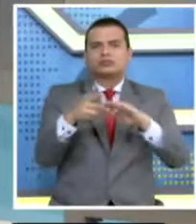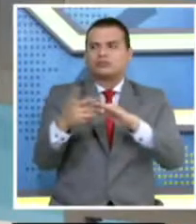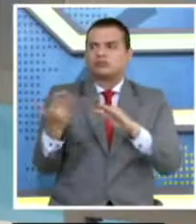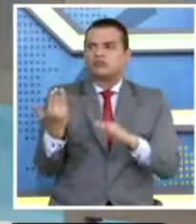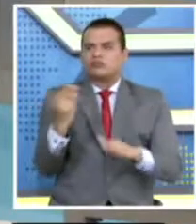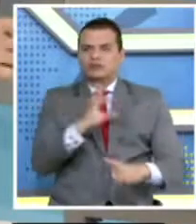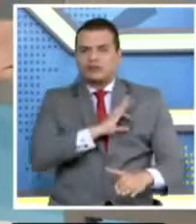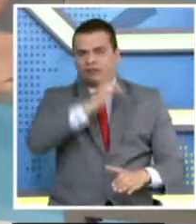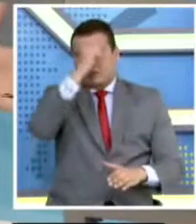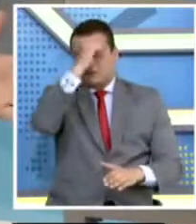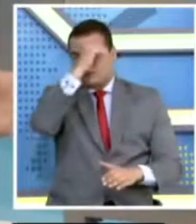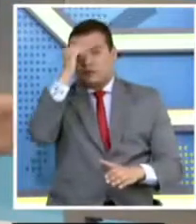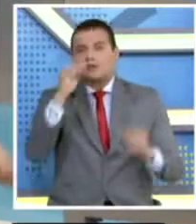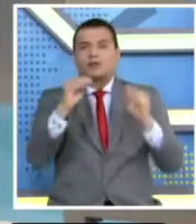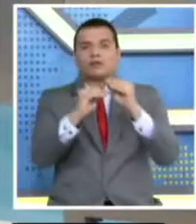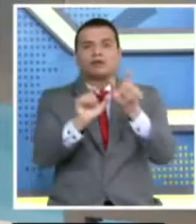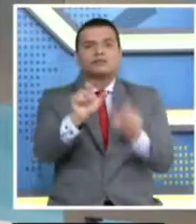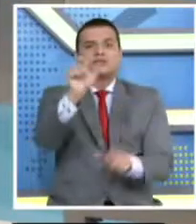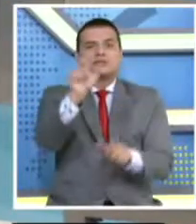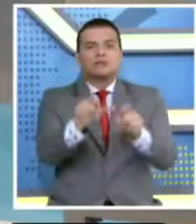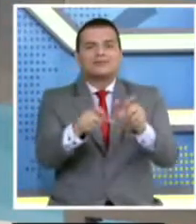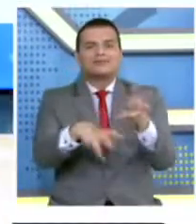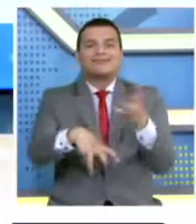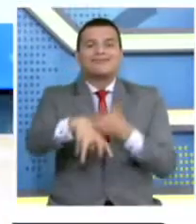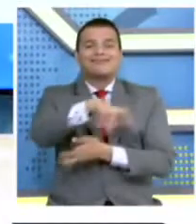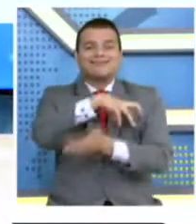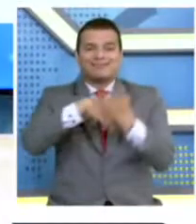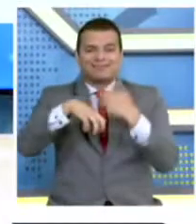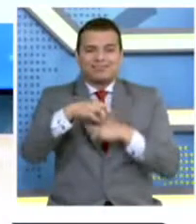de semana y debido también al mal comportamiento ciudadano.